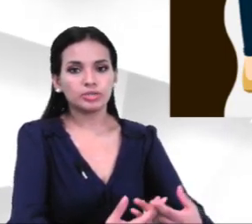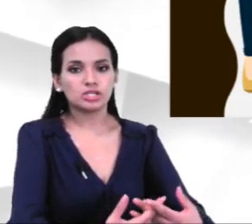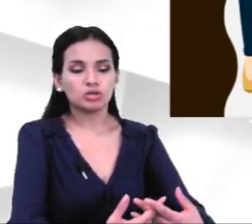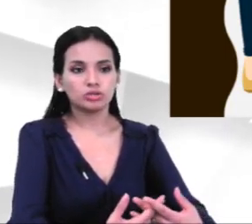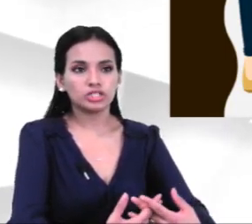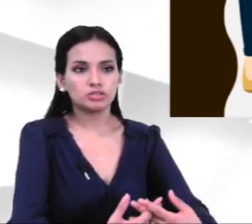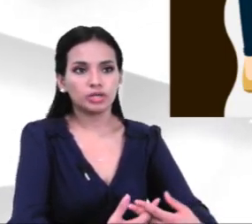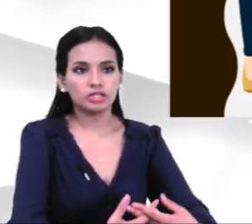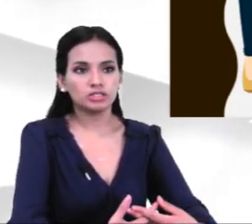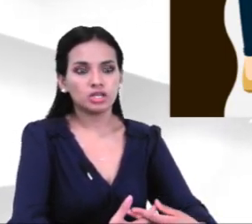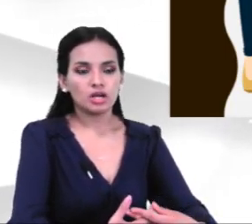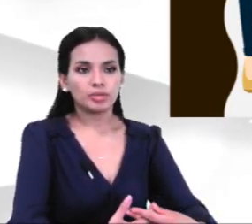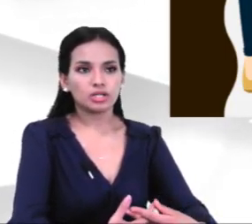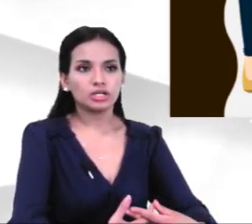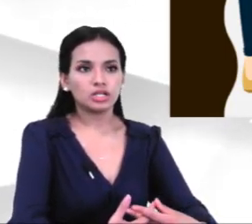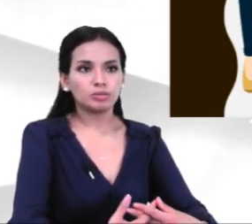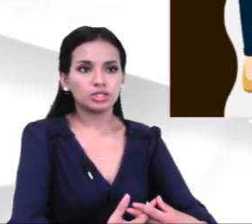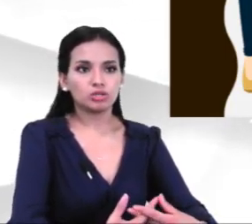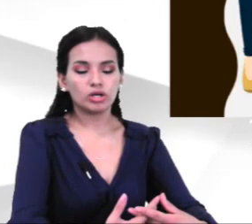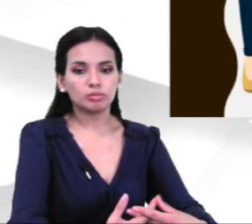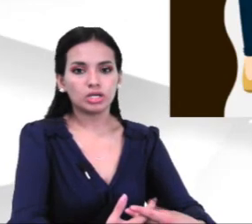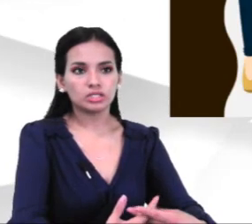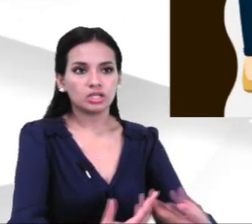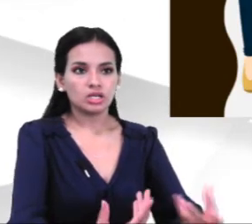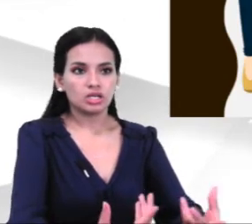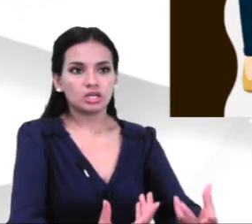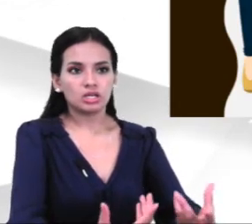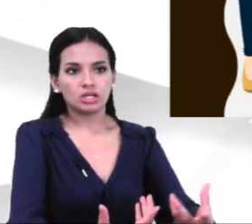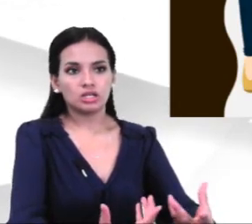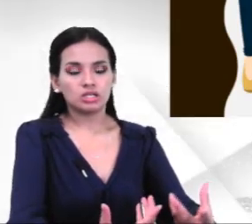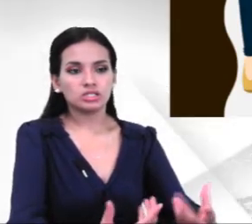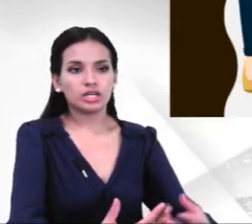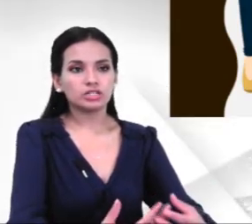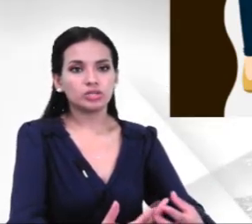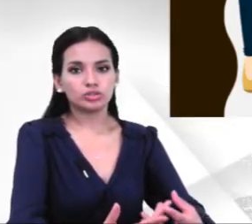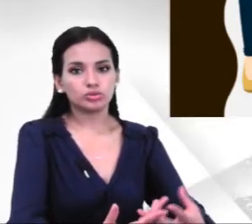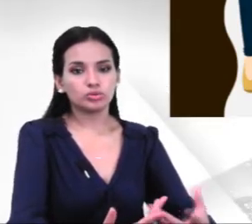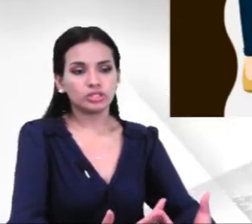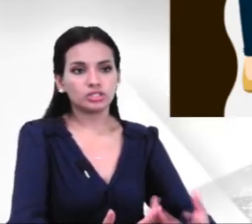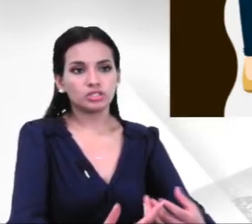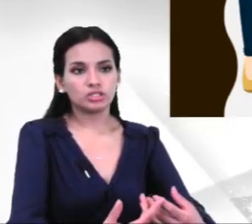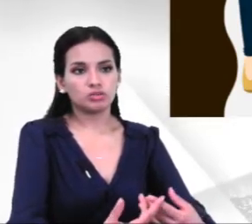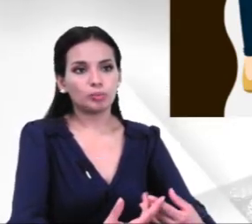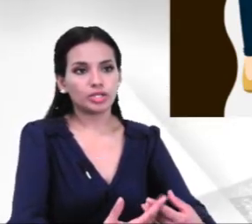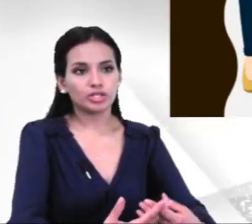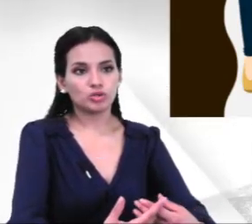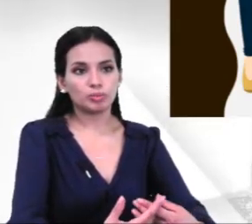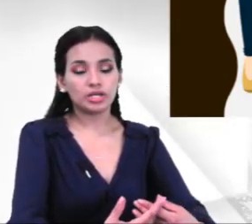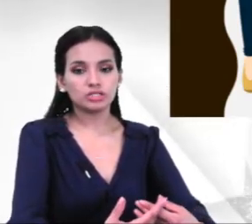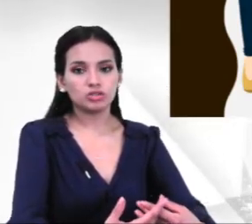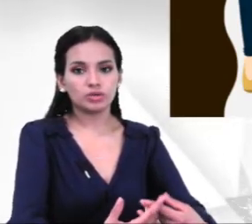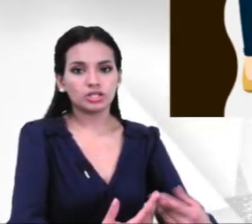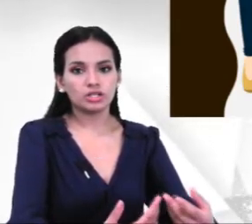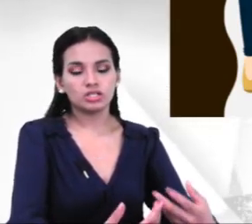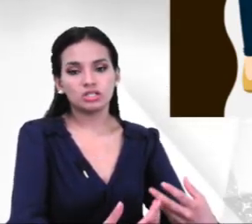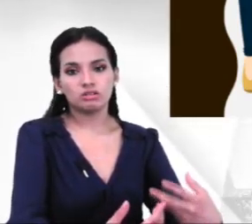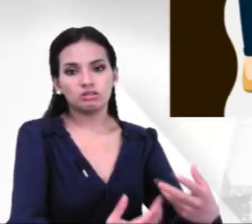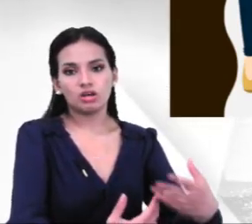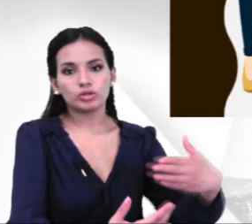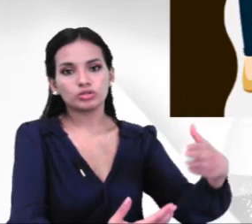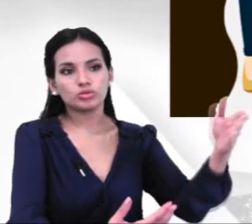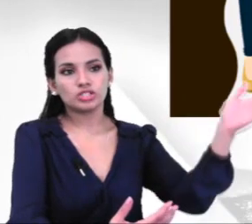apreciado otras imágenes verdad generalmente los animales en este caso la tortuga tiene un pedazo de plástico verde